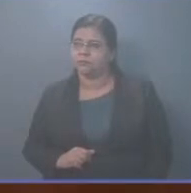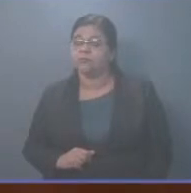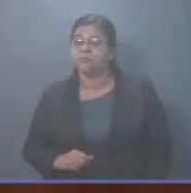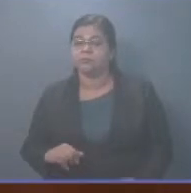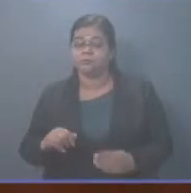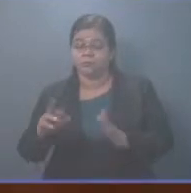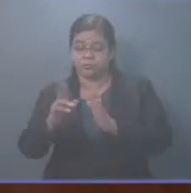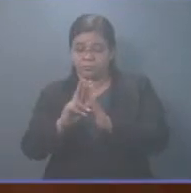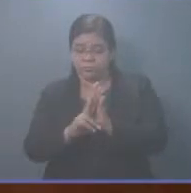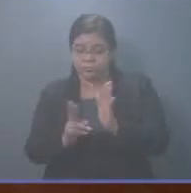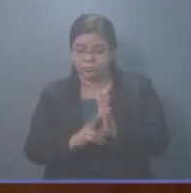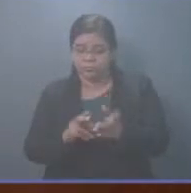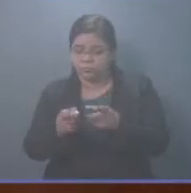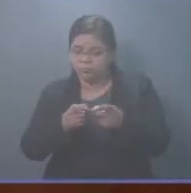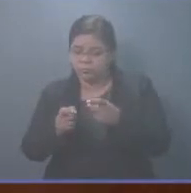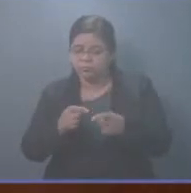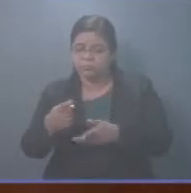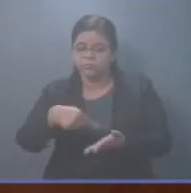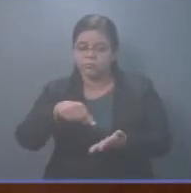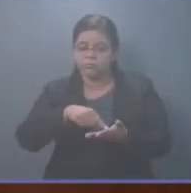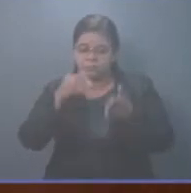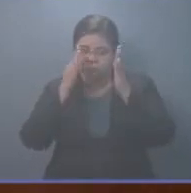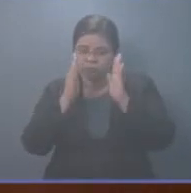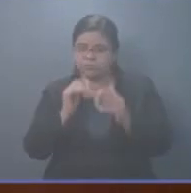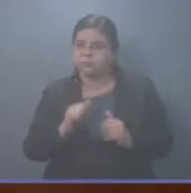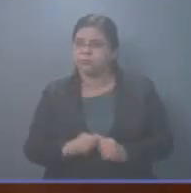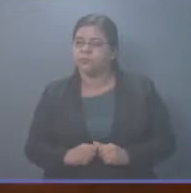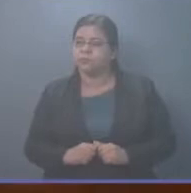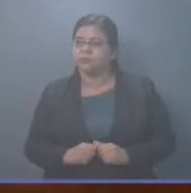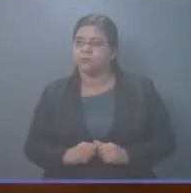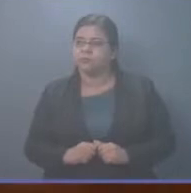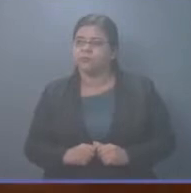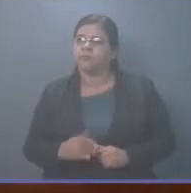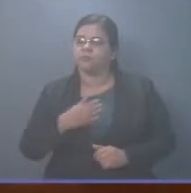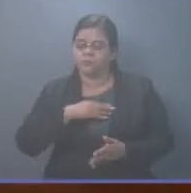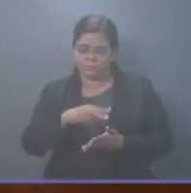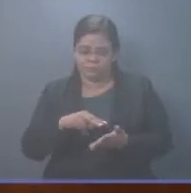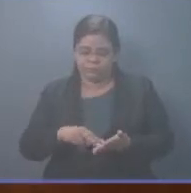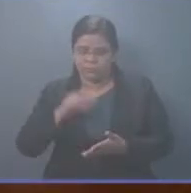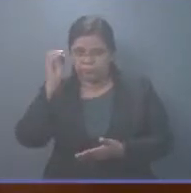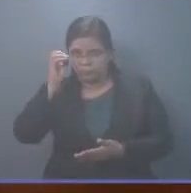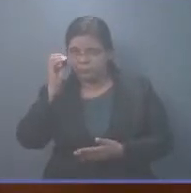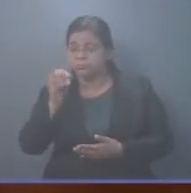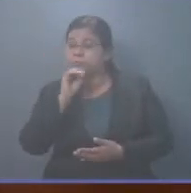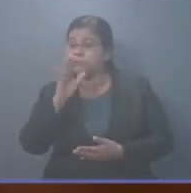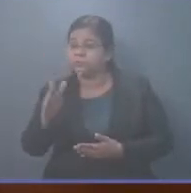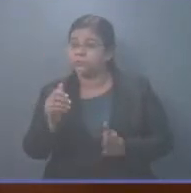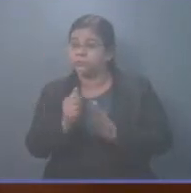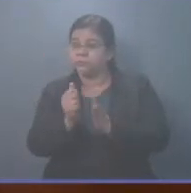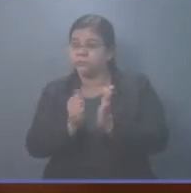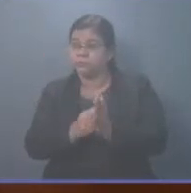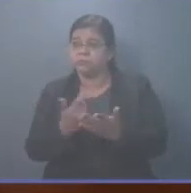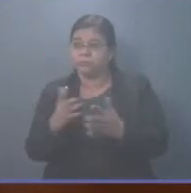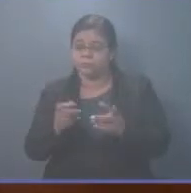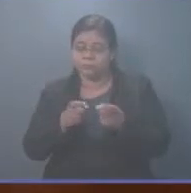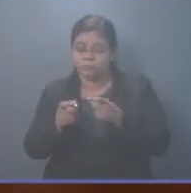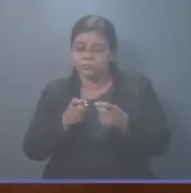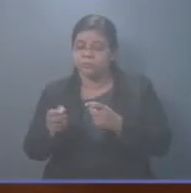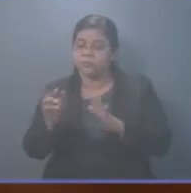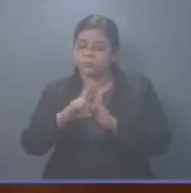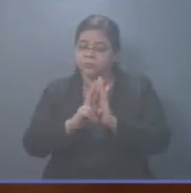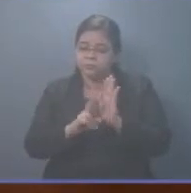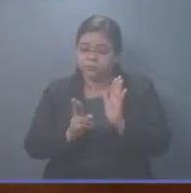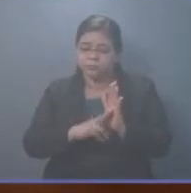Registro y supervisión de los centros de atención. Le doy lectura al comentario. En este artículo se regula la parte del